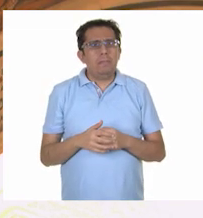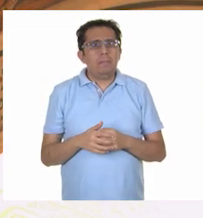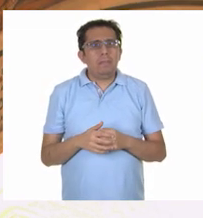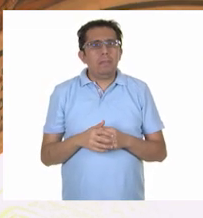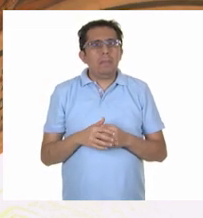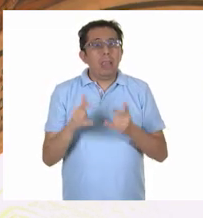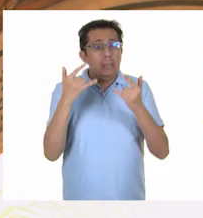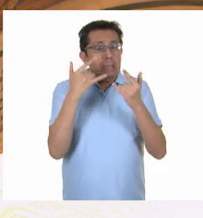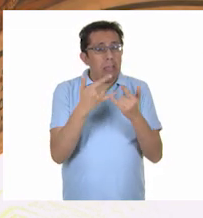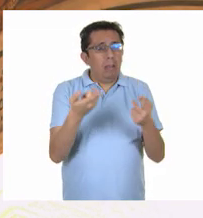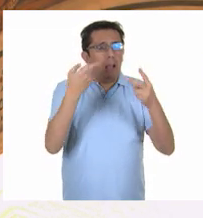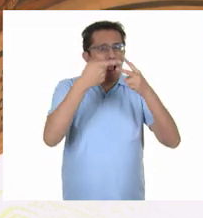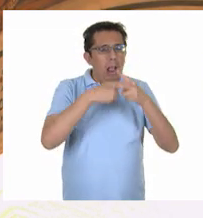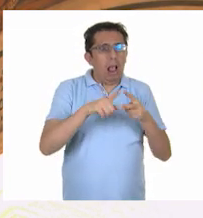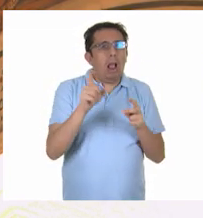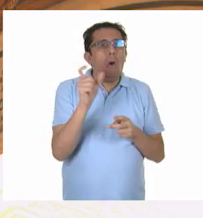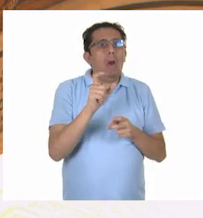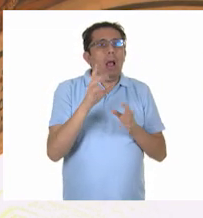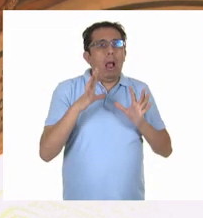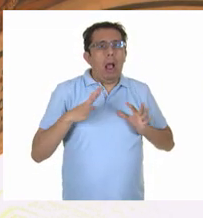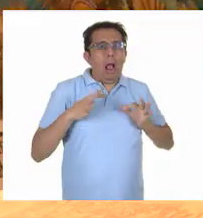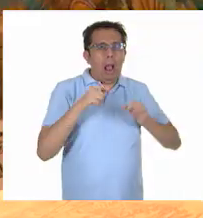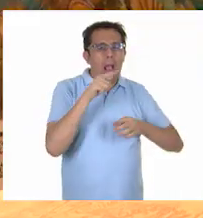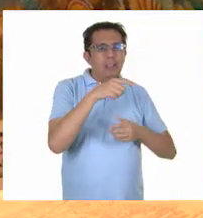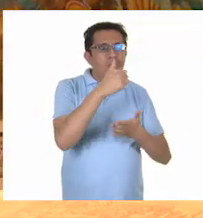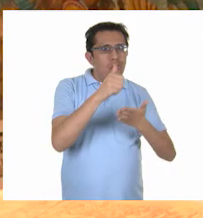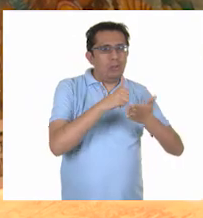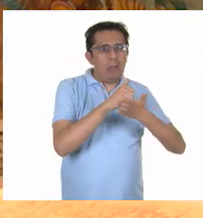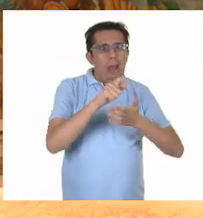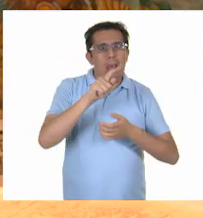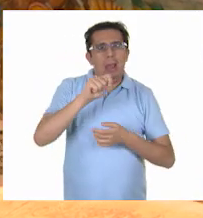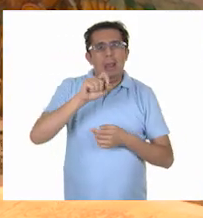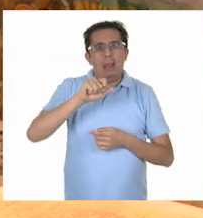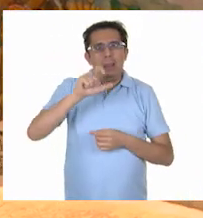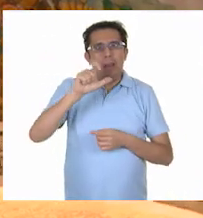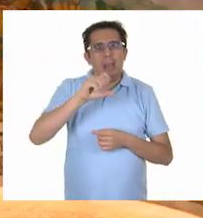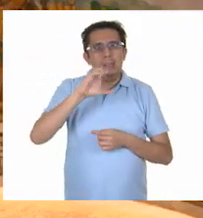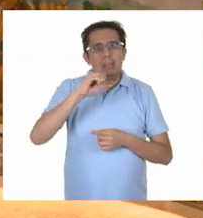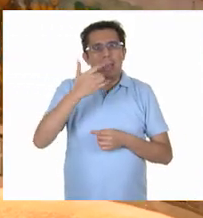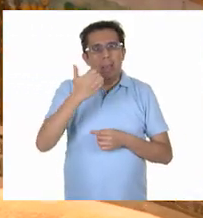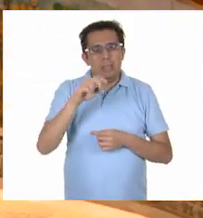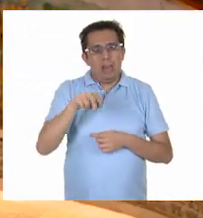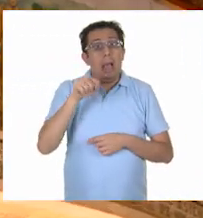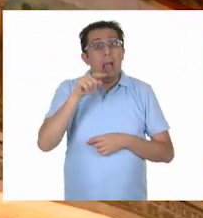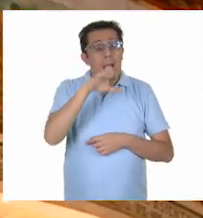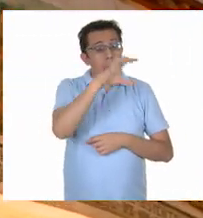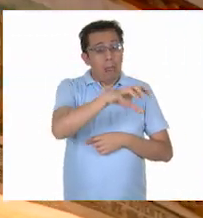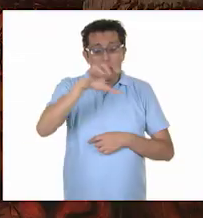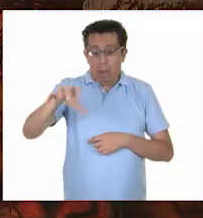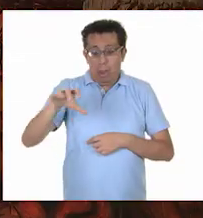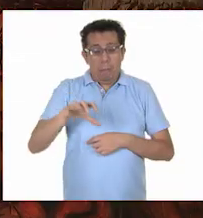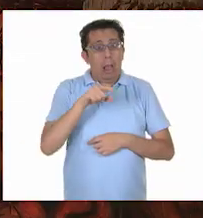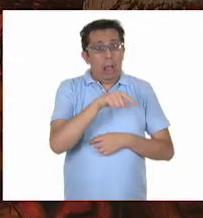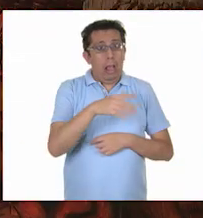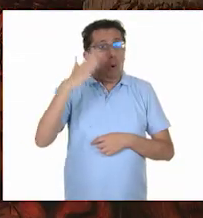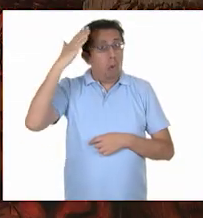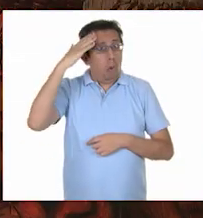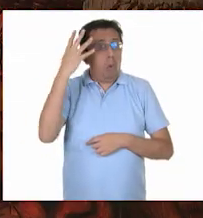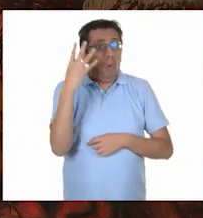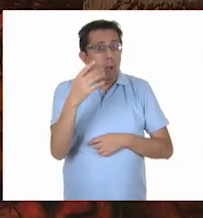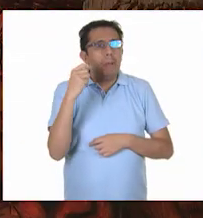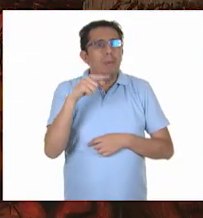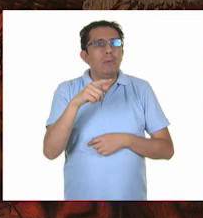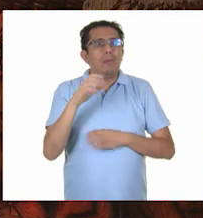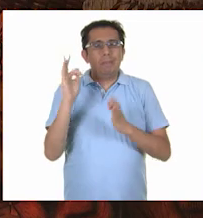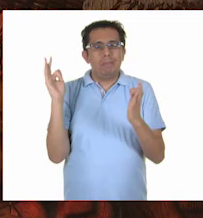El relato comienza desde la fundación de la Gran Tlaxcayán, basada en 4 señoríos, así como su asentamiento bajo el cobijo del